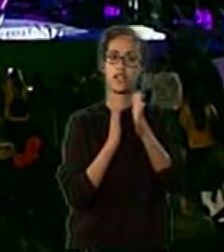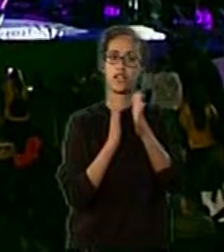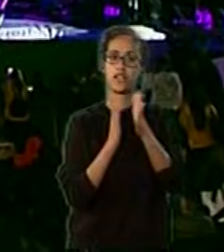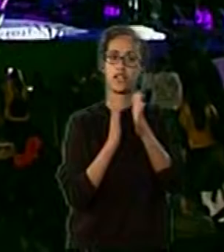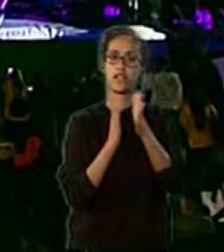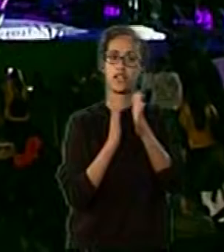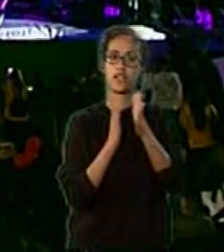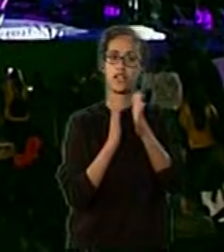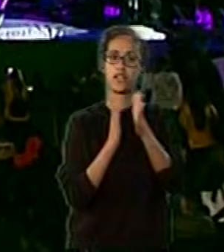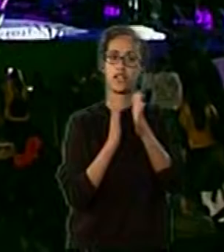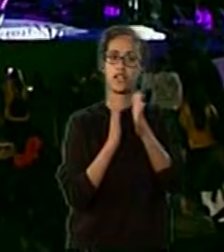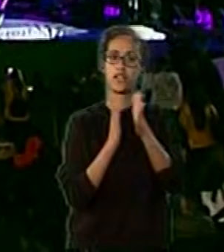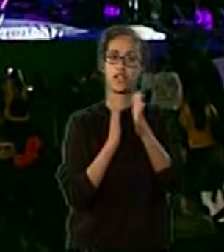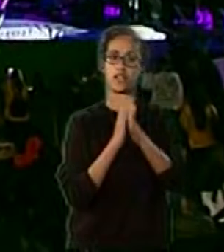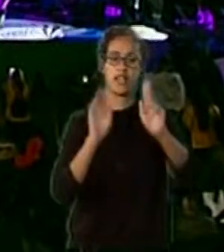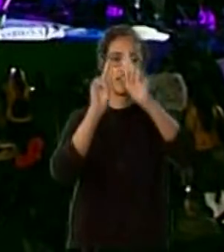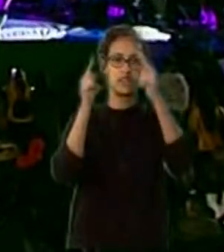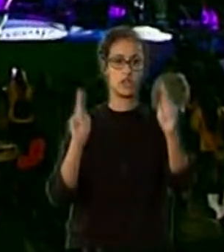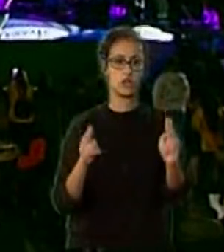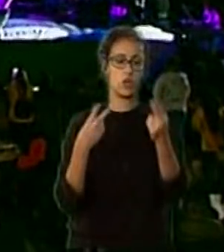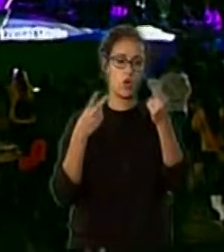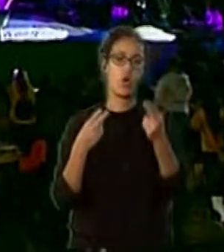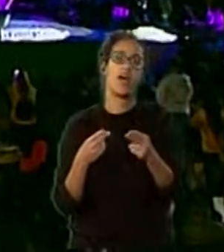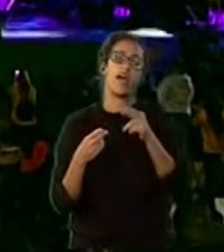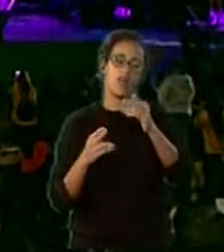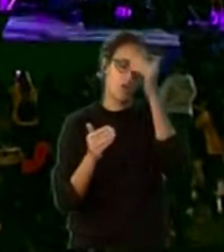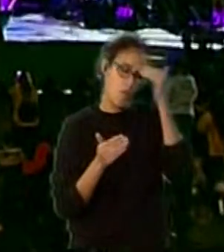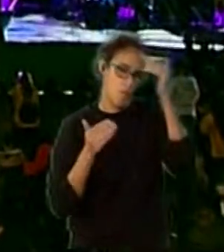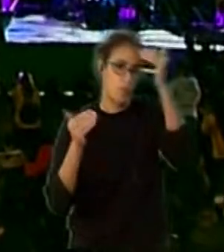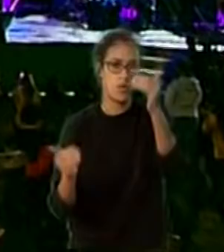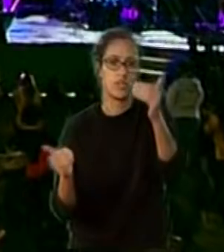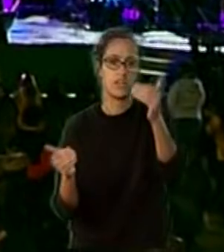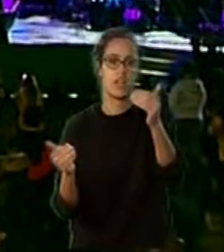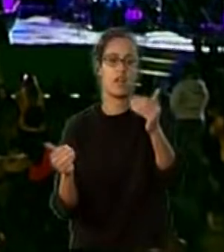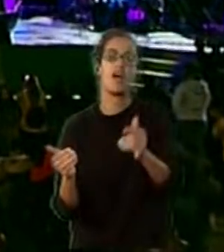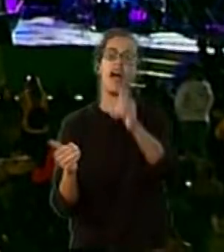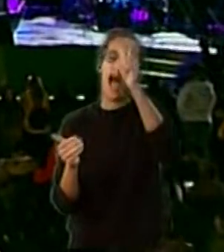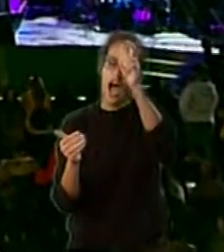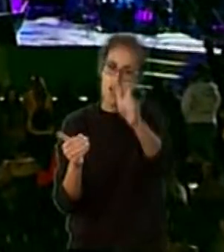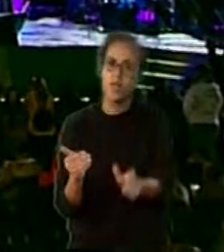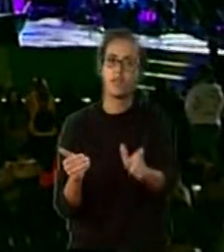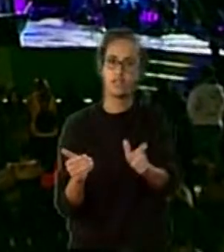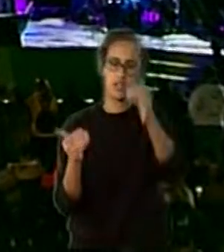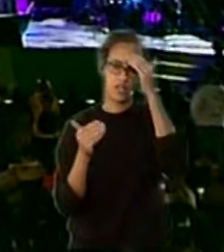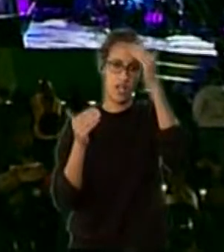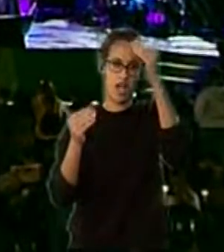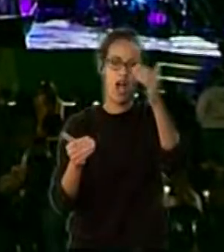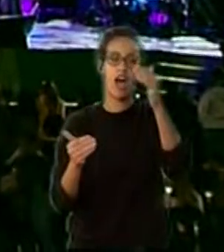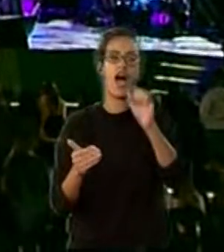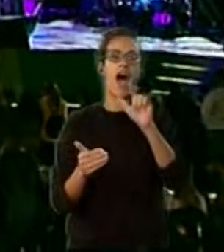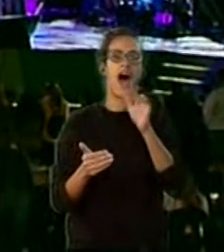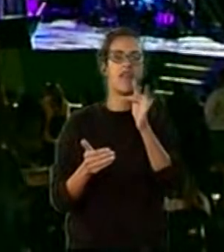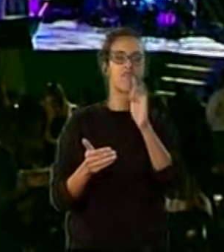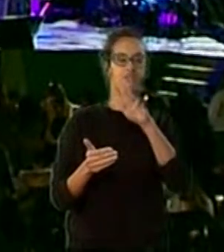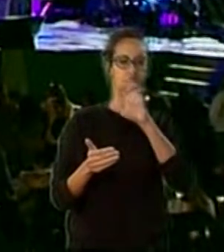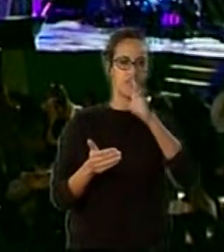Damos el título de la fantasía, ese espectacular homenaje que han querido hacerle a uno de los grandes, nada menos que Alfredo Kraus. Pero antes las